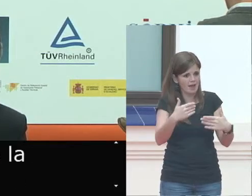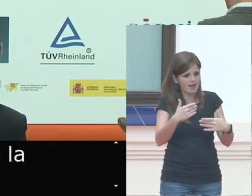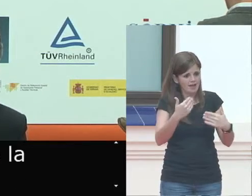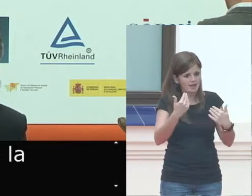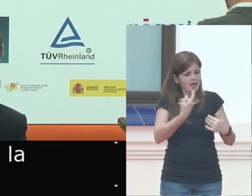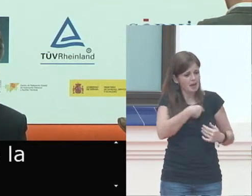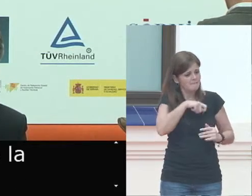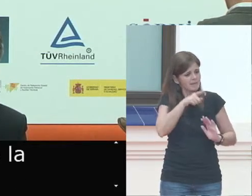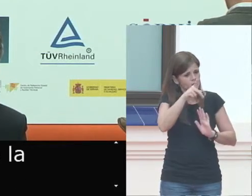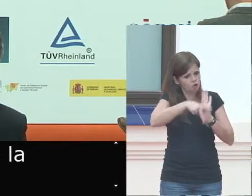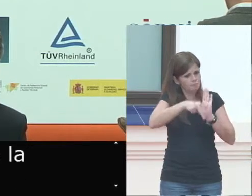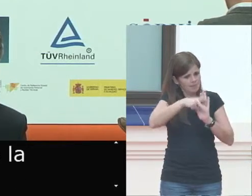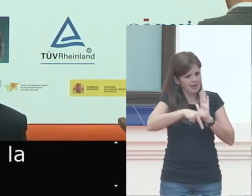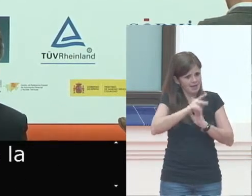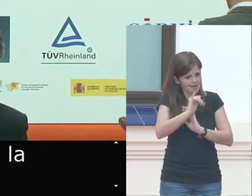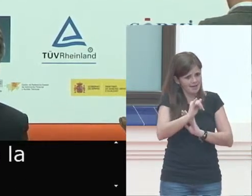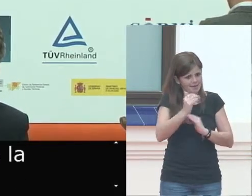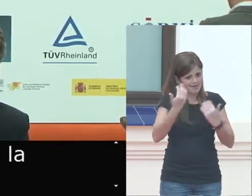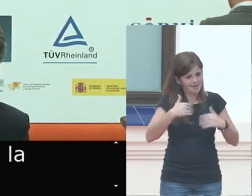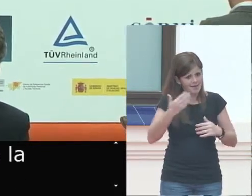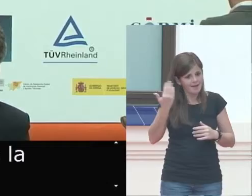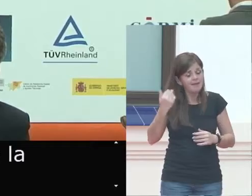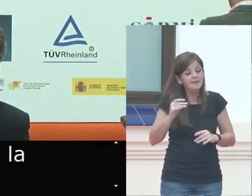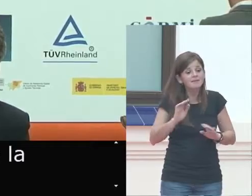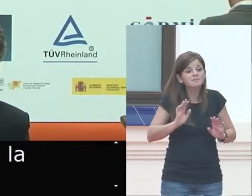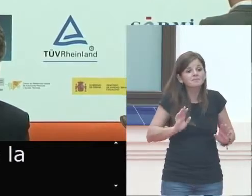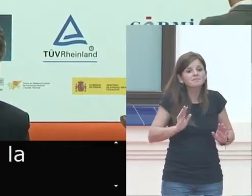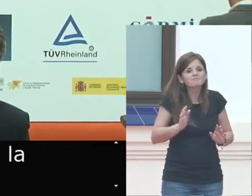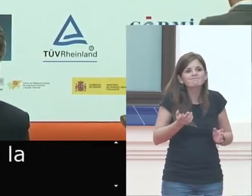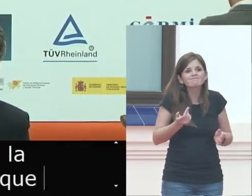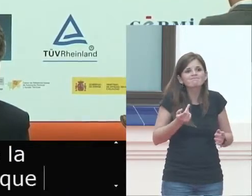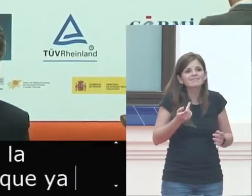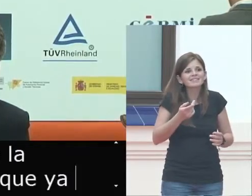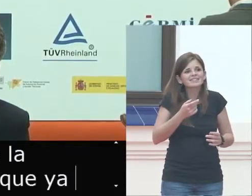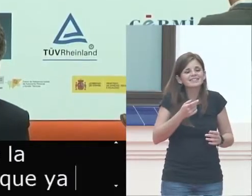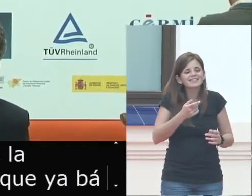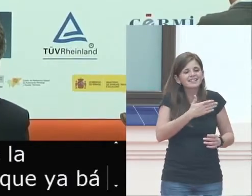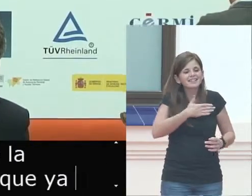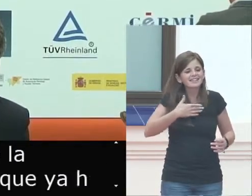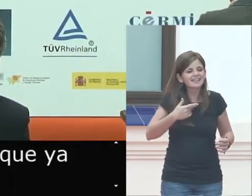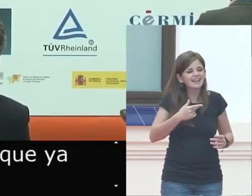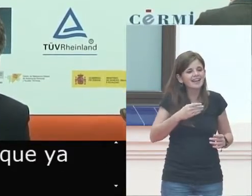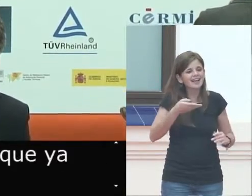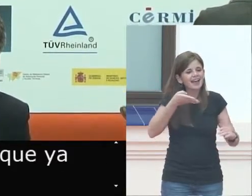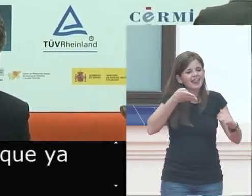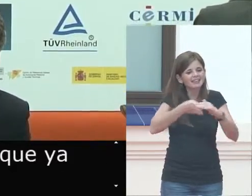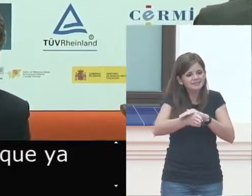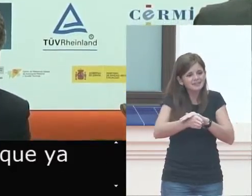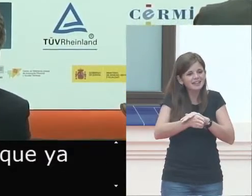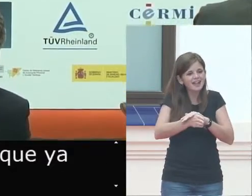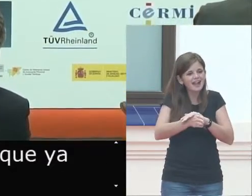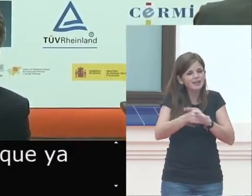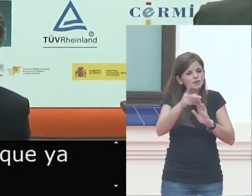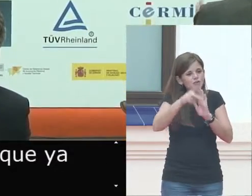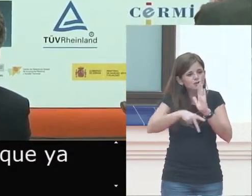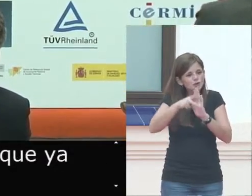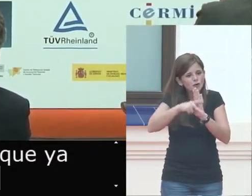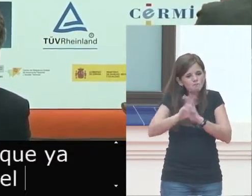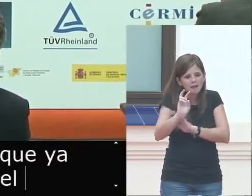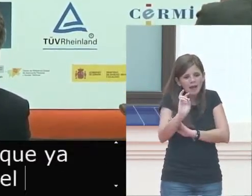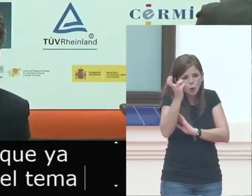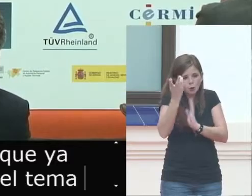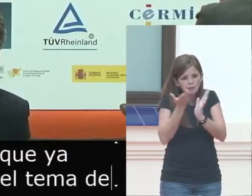española, metíamos la parte de accesibilidad en otras normas de forma transversal y los auditores luego de